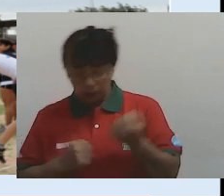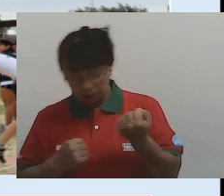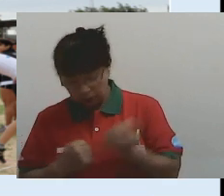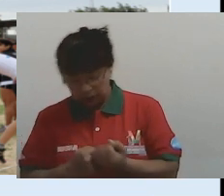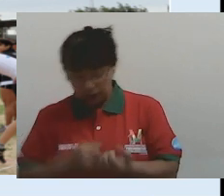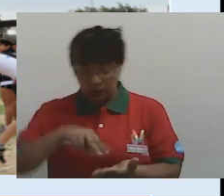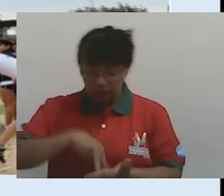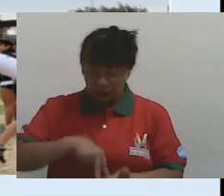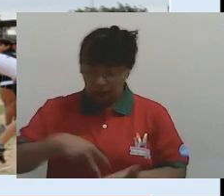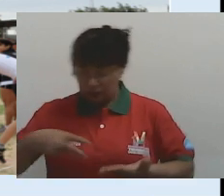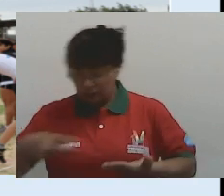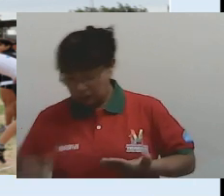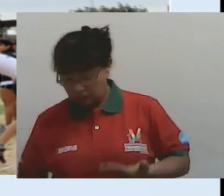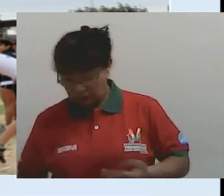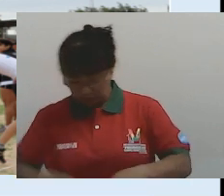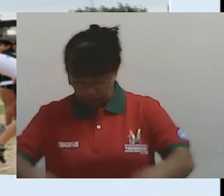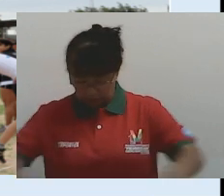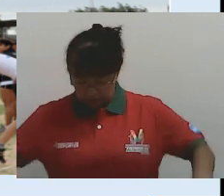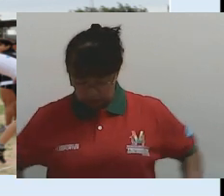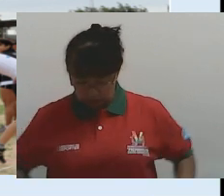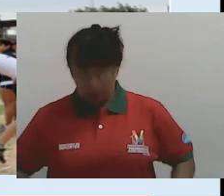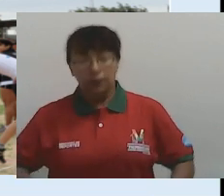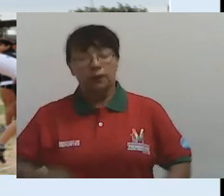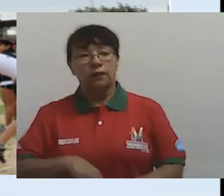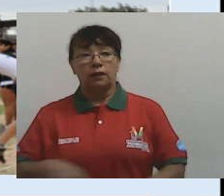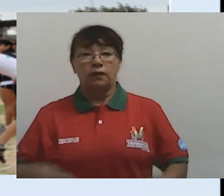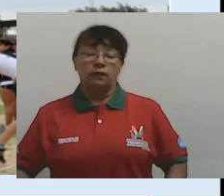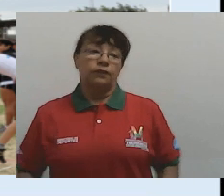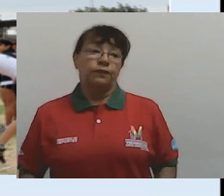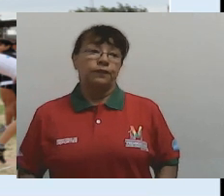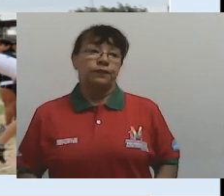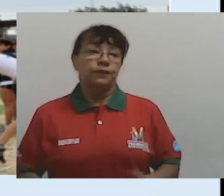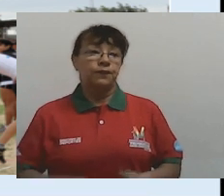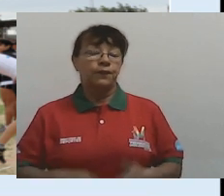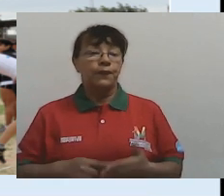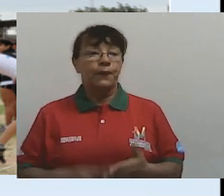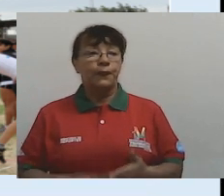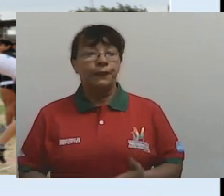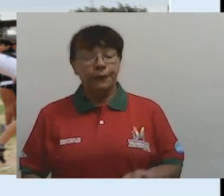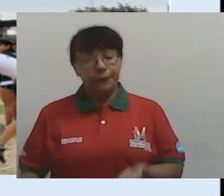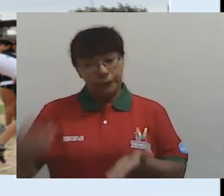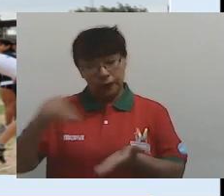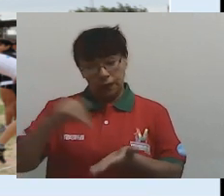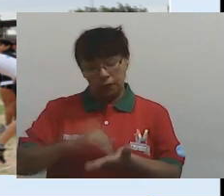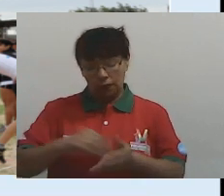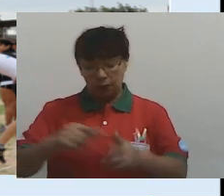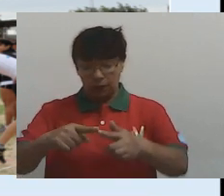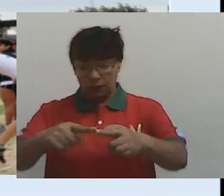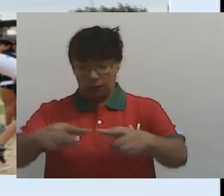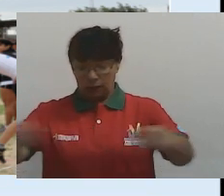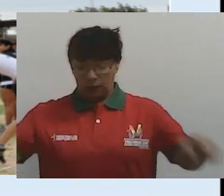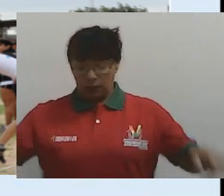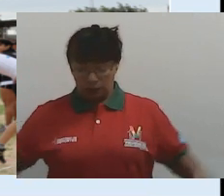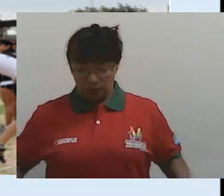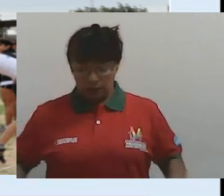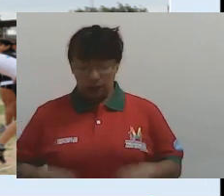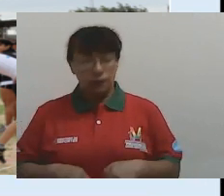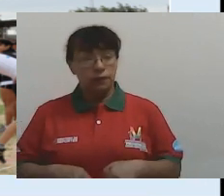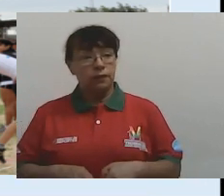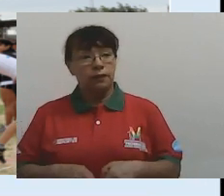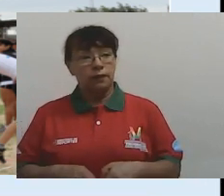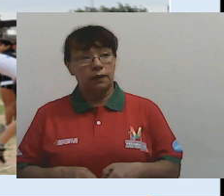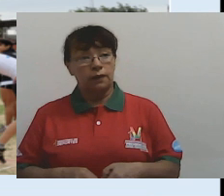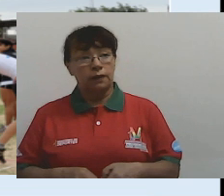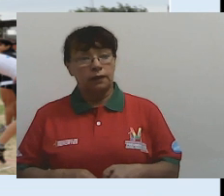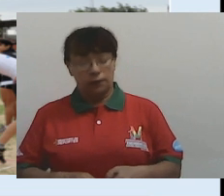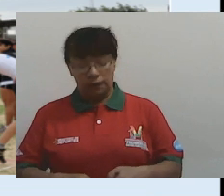caerme, lo que fuera, en la zona de caída, sin ningún problema. ¿Está? De nuevo, hay una cinta al medio en la que se registran